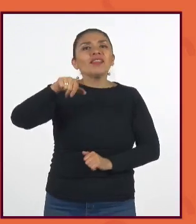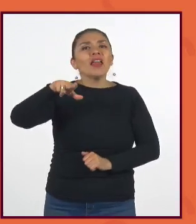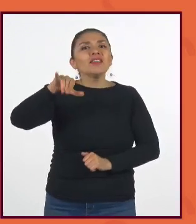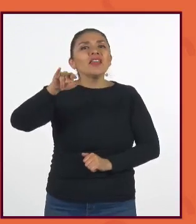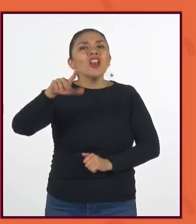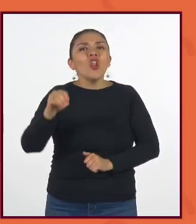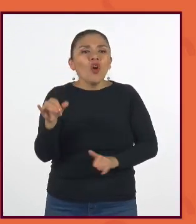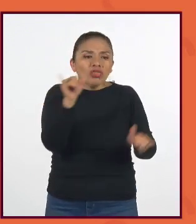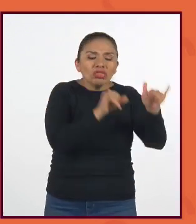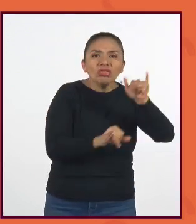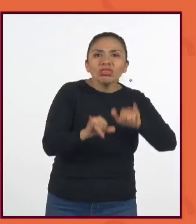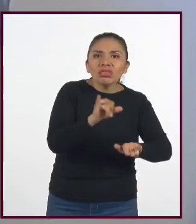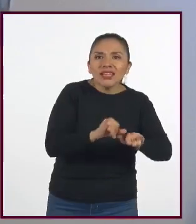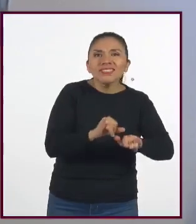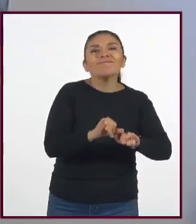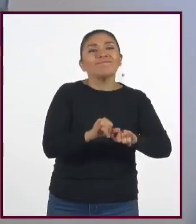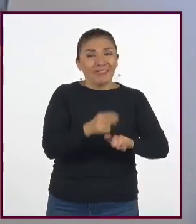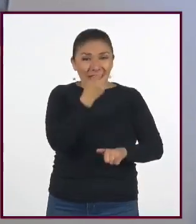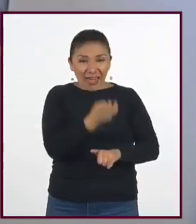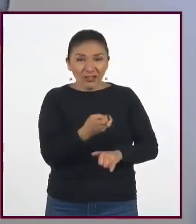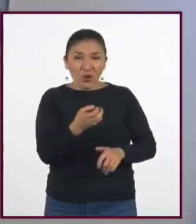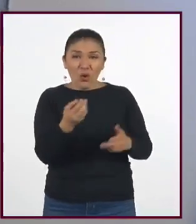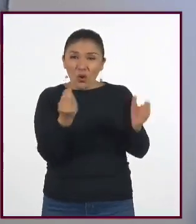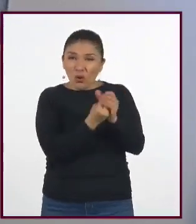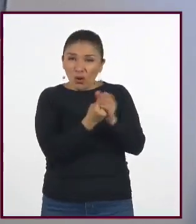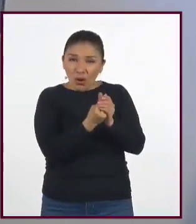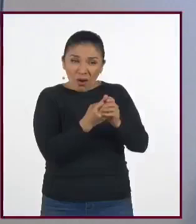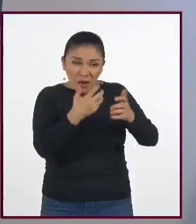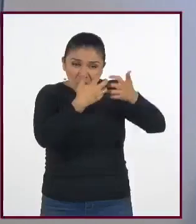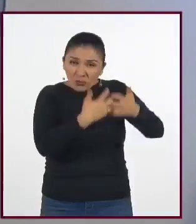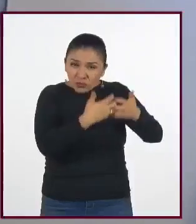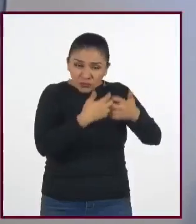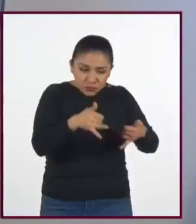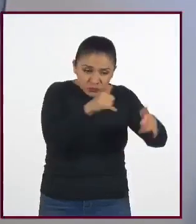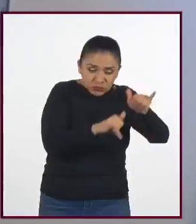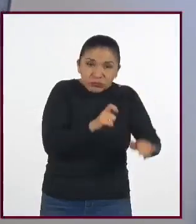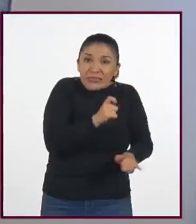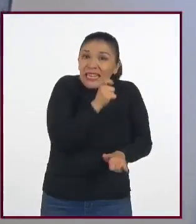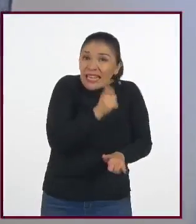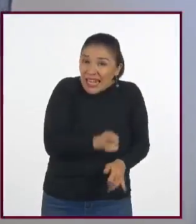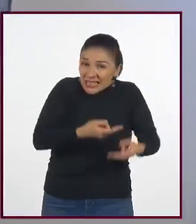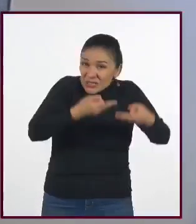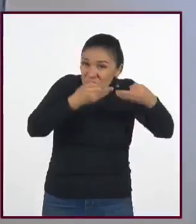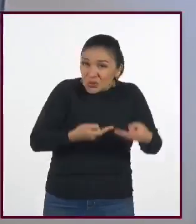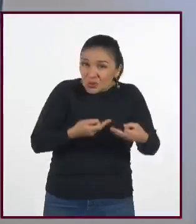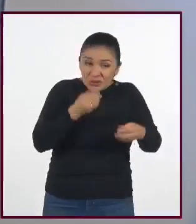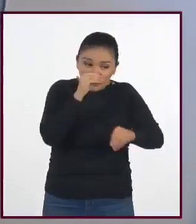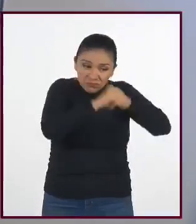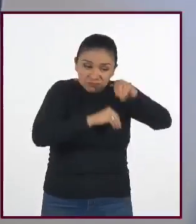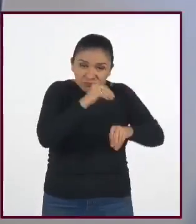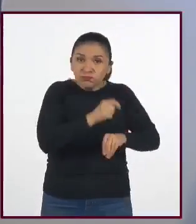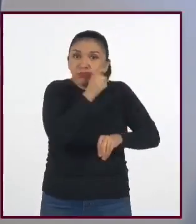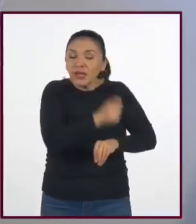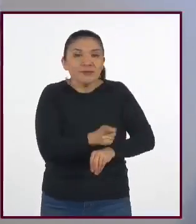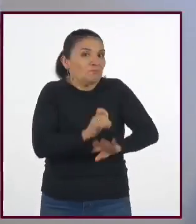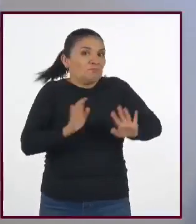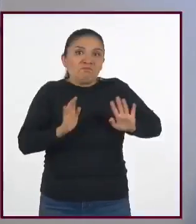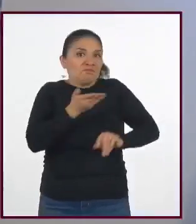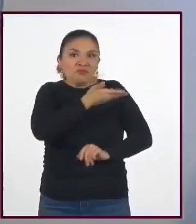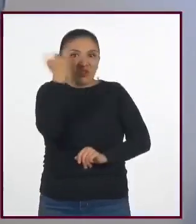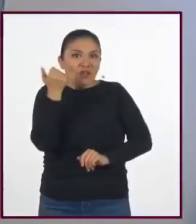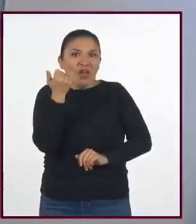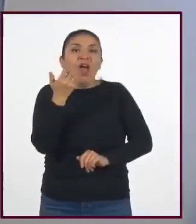ya sintéticas, no sabemos qué contienen, no sabemos en realidad qué mezclaron, ¿no? Y mezclan